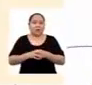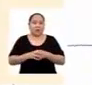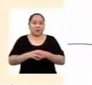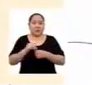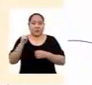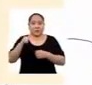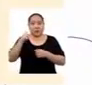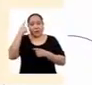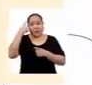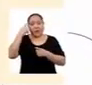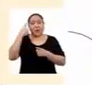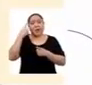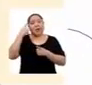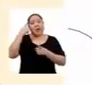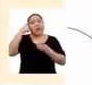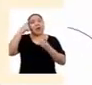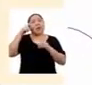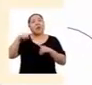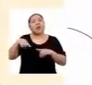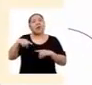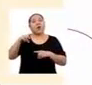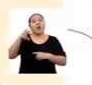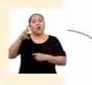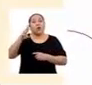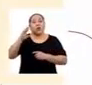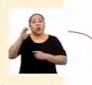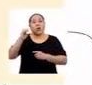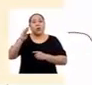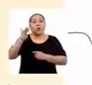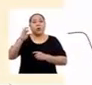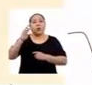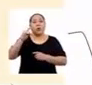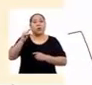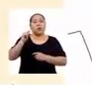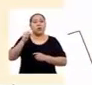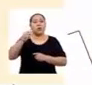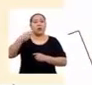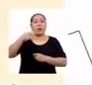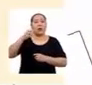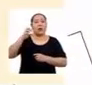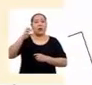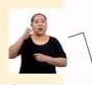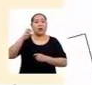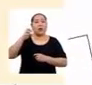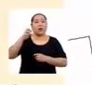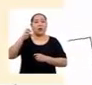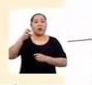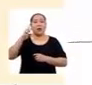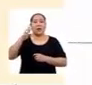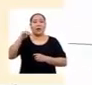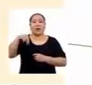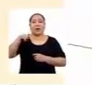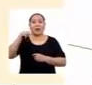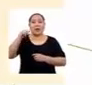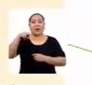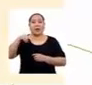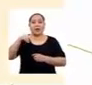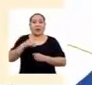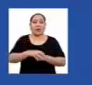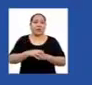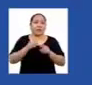Hernández, es un conjunto de preguntas respecto de una o más variables a medir.